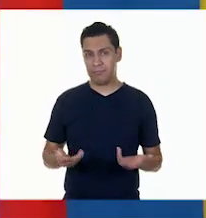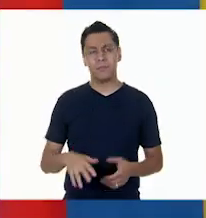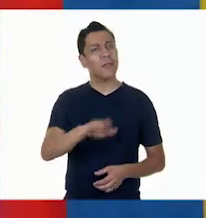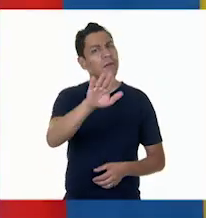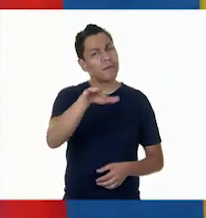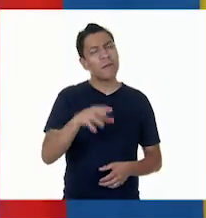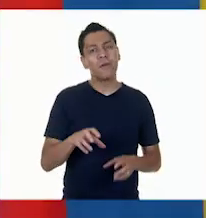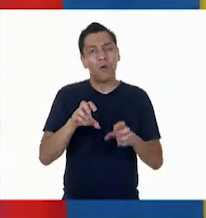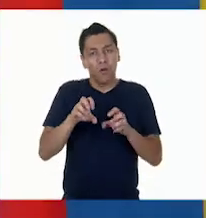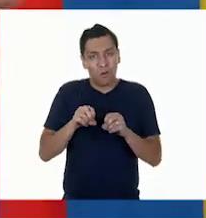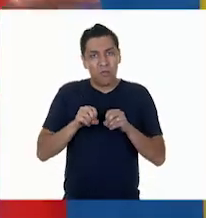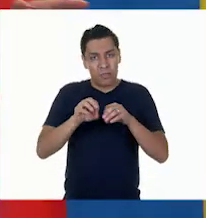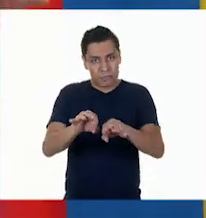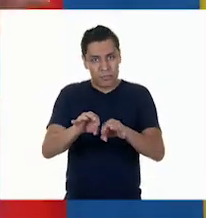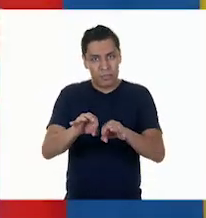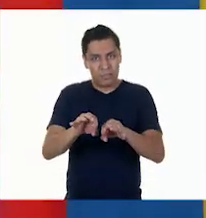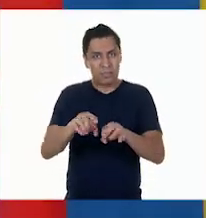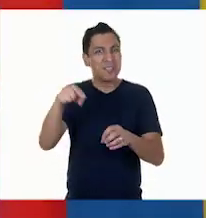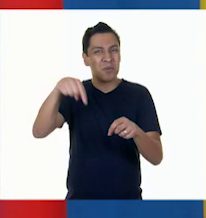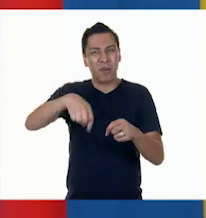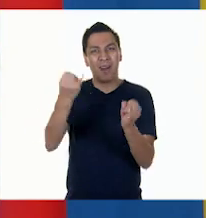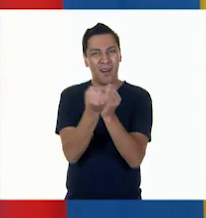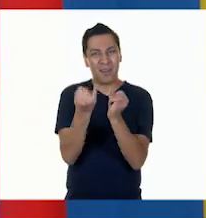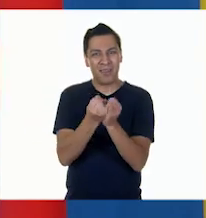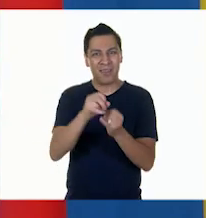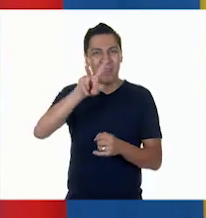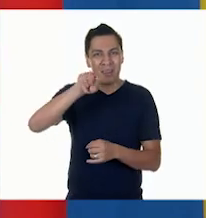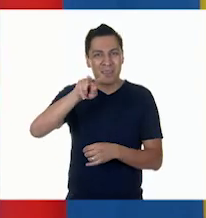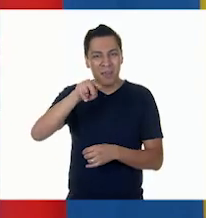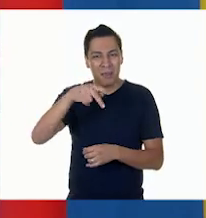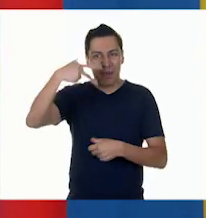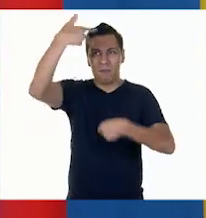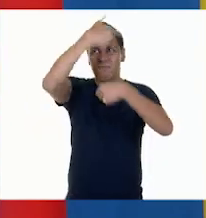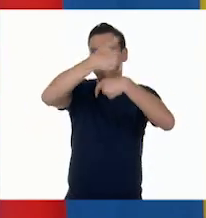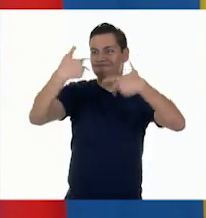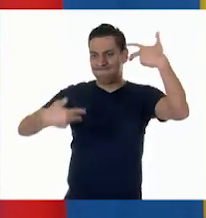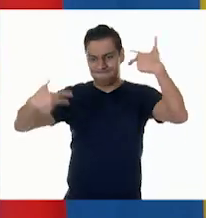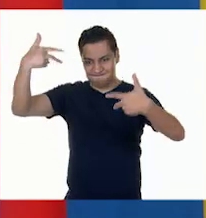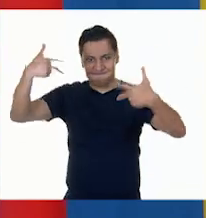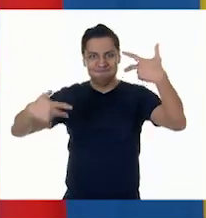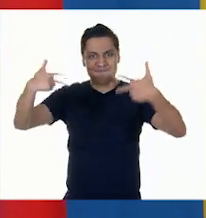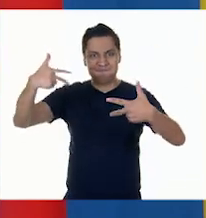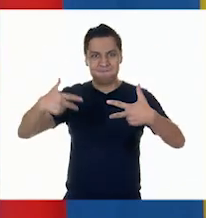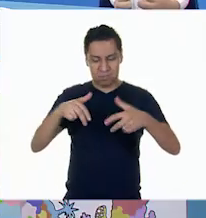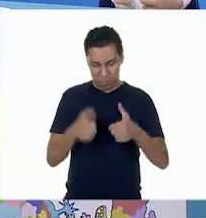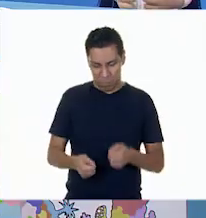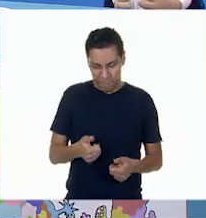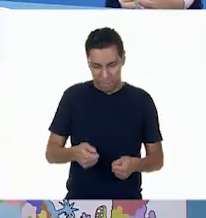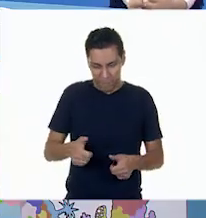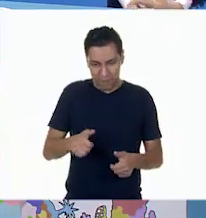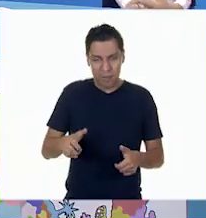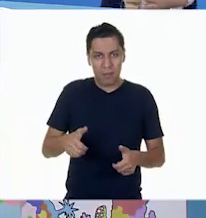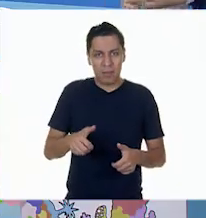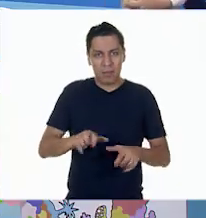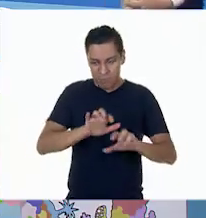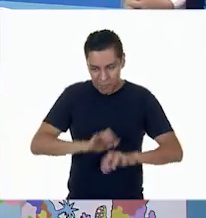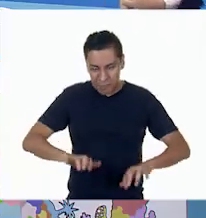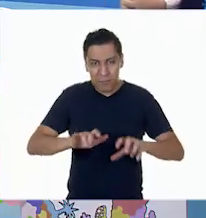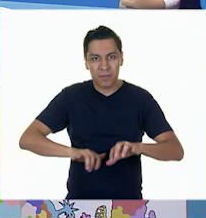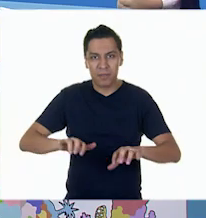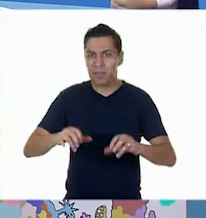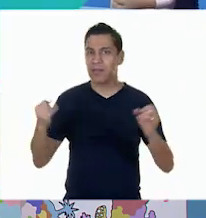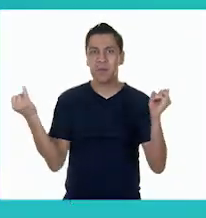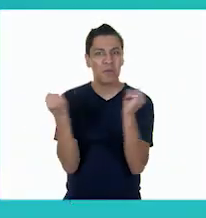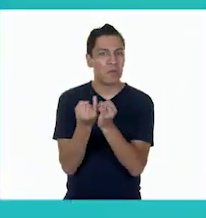oficinas es semejante a cuando acá en el foro pues se está preparando todo para poder comenzar con la clase, ¿no? Uh-huh. Algo así. Y